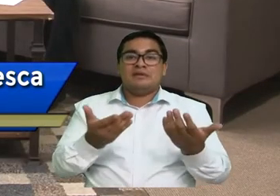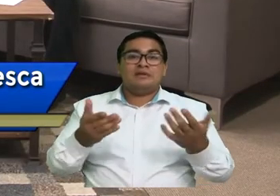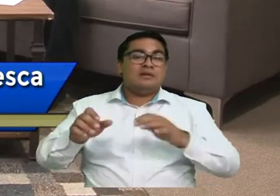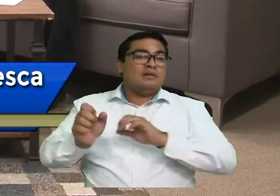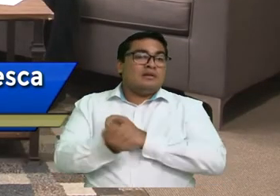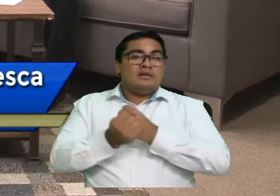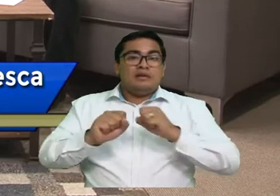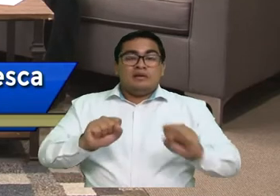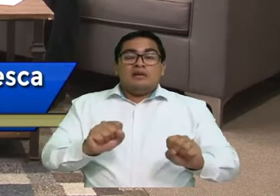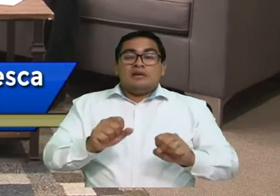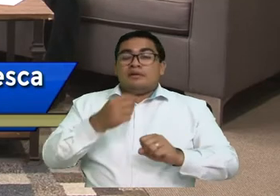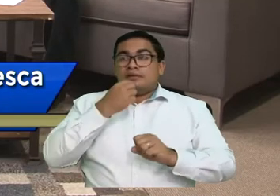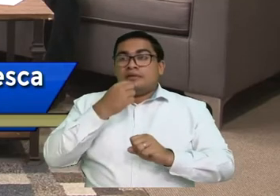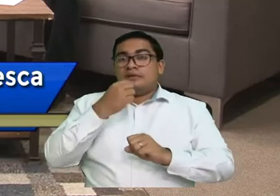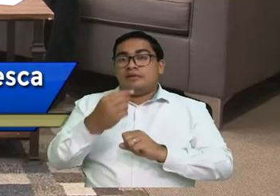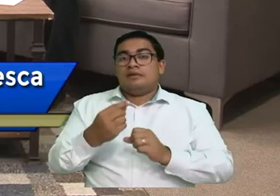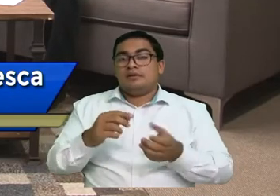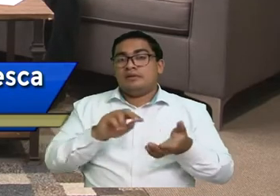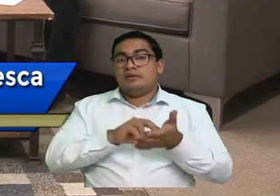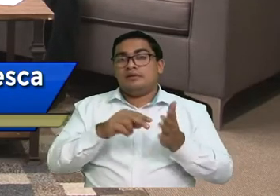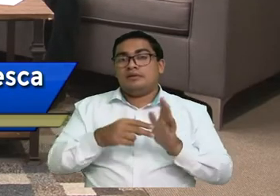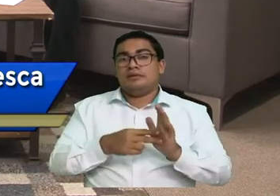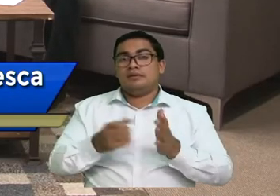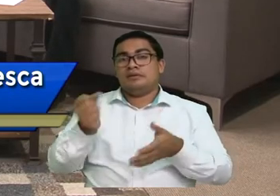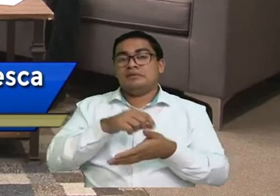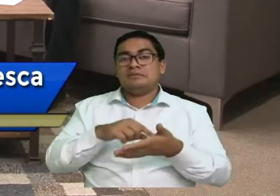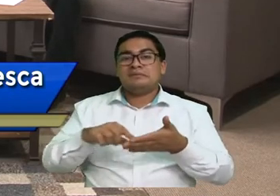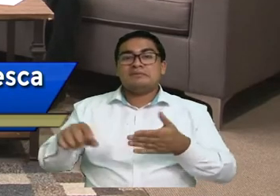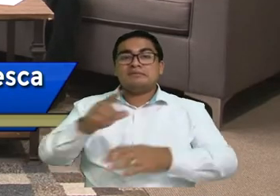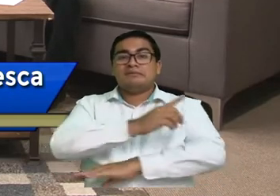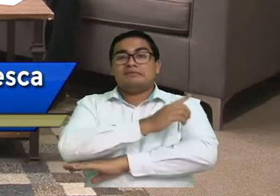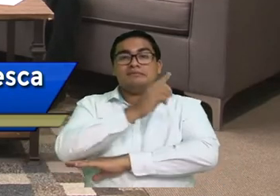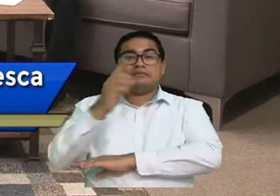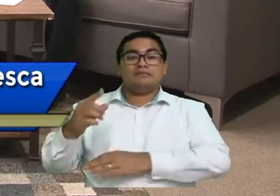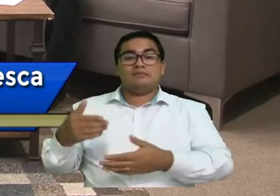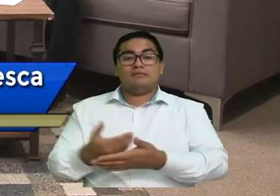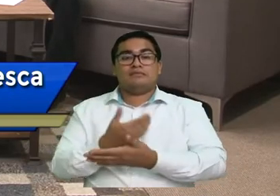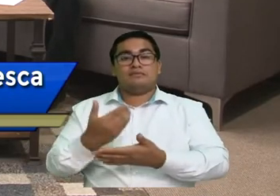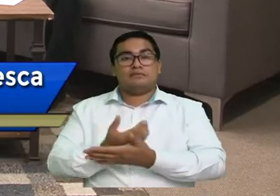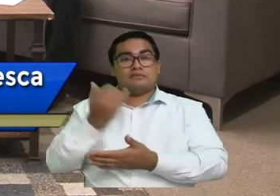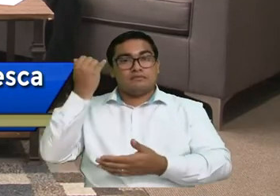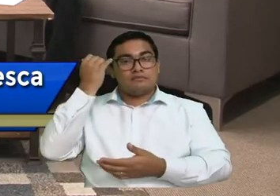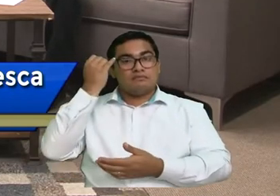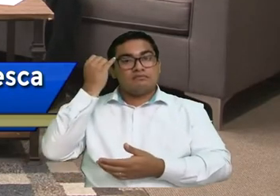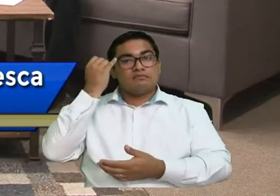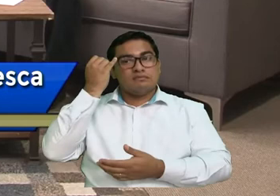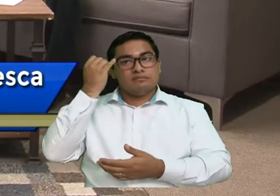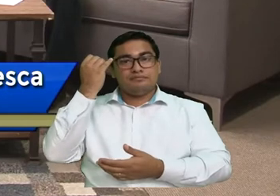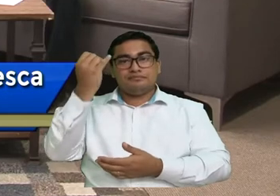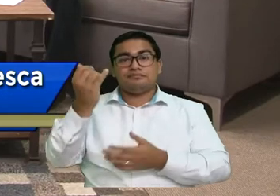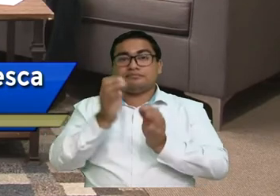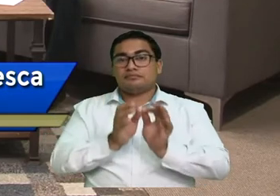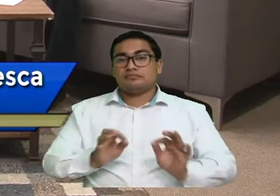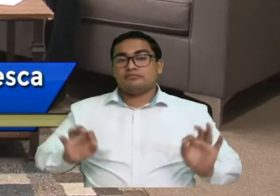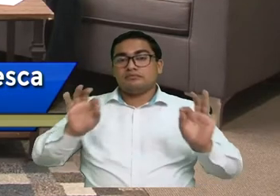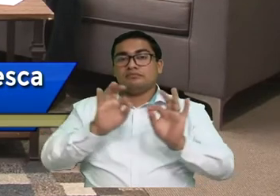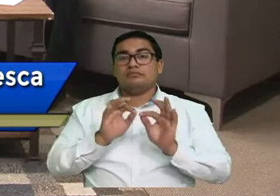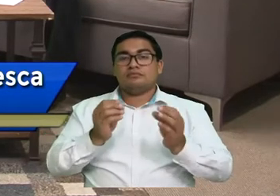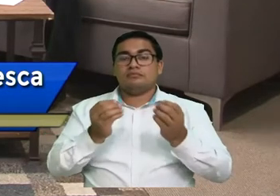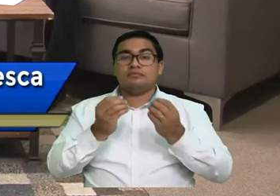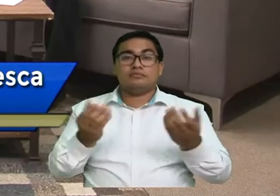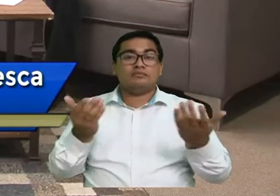el acompañamiento los 7 días de la semana, las 24 horas del día. Creo que las nuevas tecnologías también están jugando un rol bastante importante en torno a